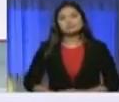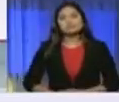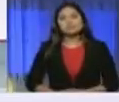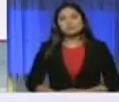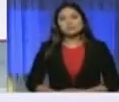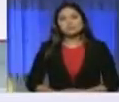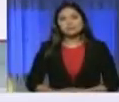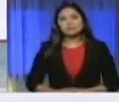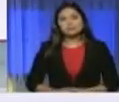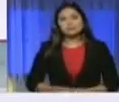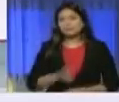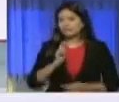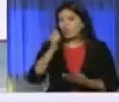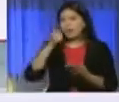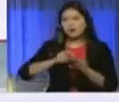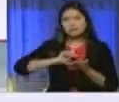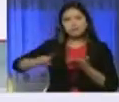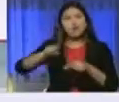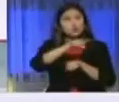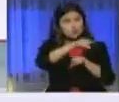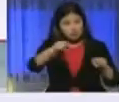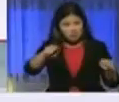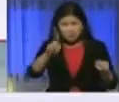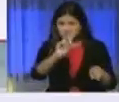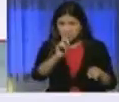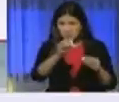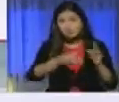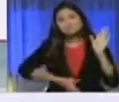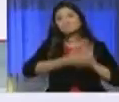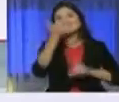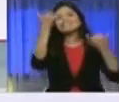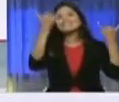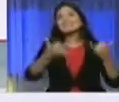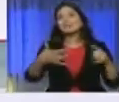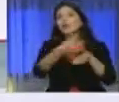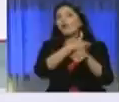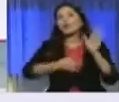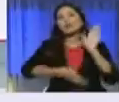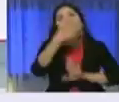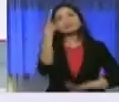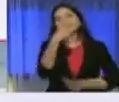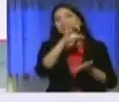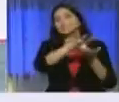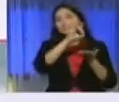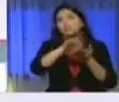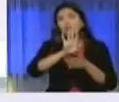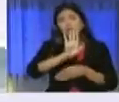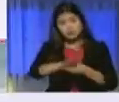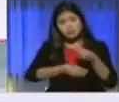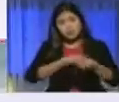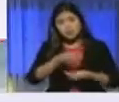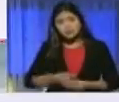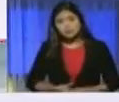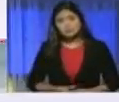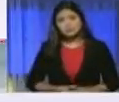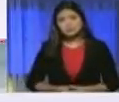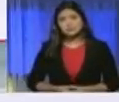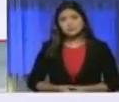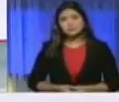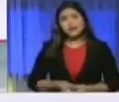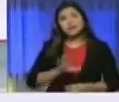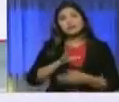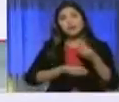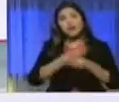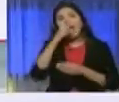como sea. Y si ustedes no están de acuerdo, se van del gobierno de una vez, les digo. Y así fue. Y así fue en el